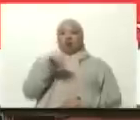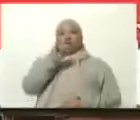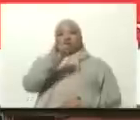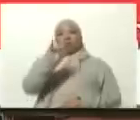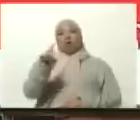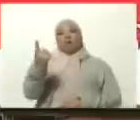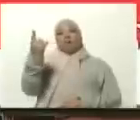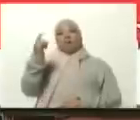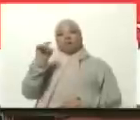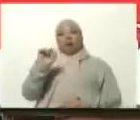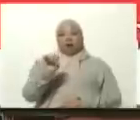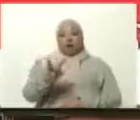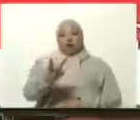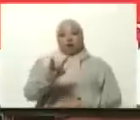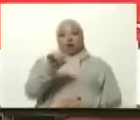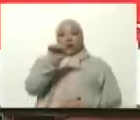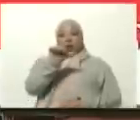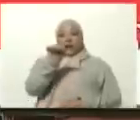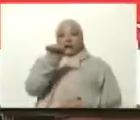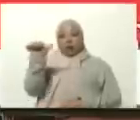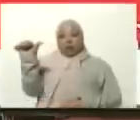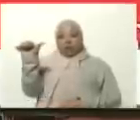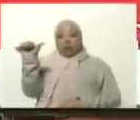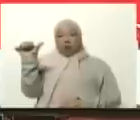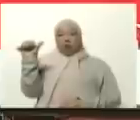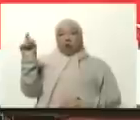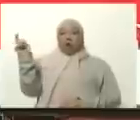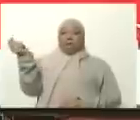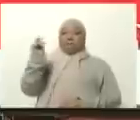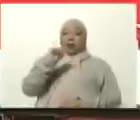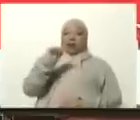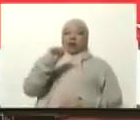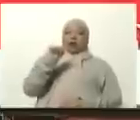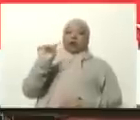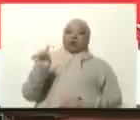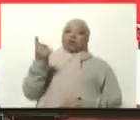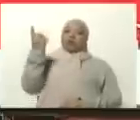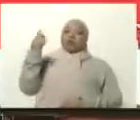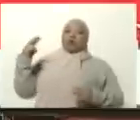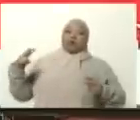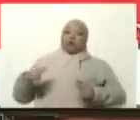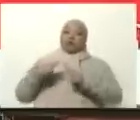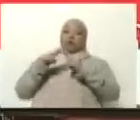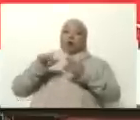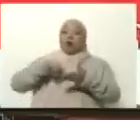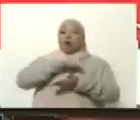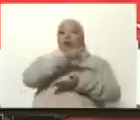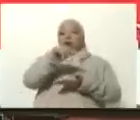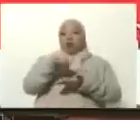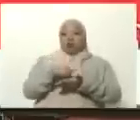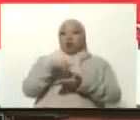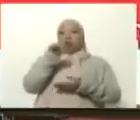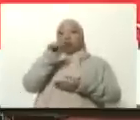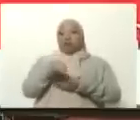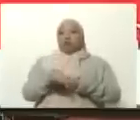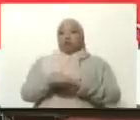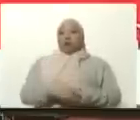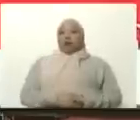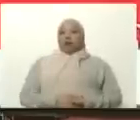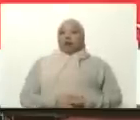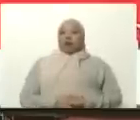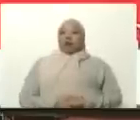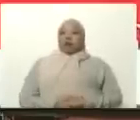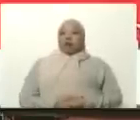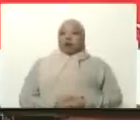como cada primer lunes de mes, nos reunimos la Dirección Nacional y la JPSU